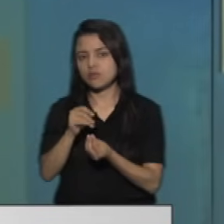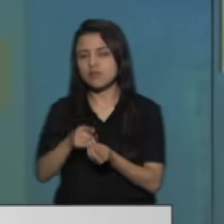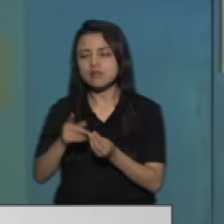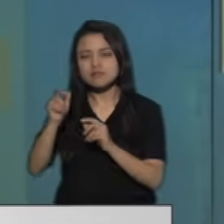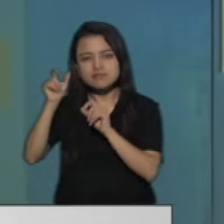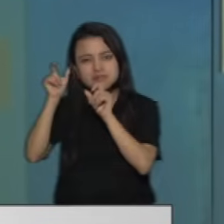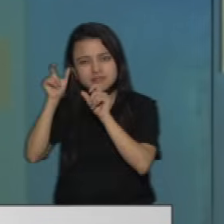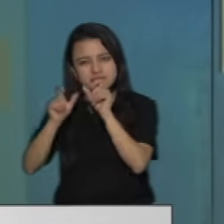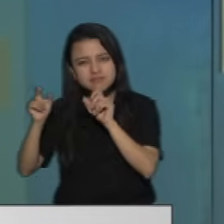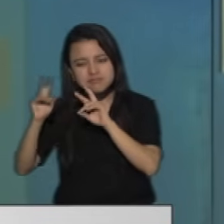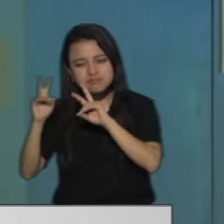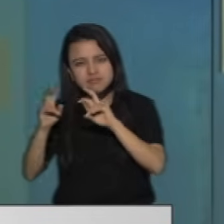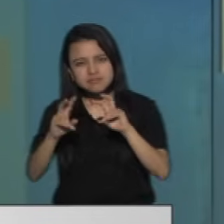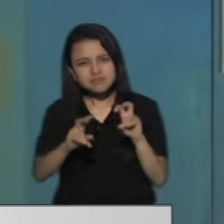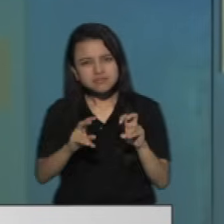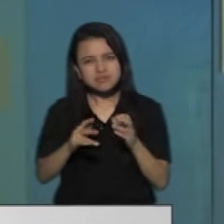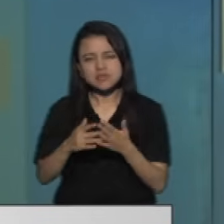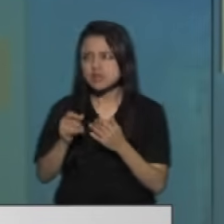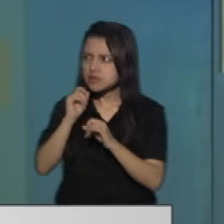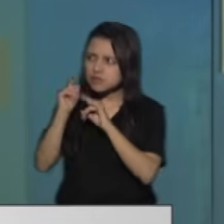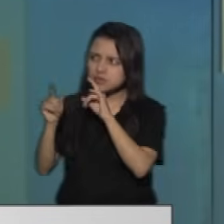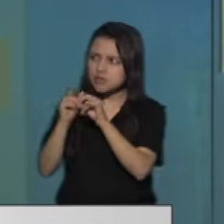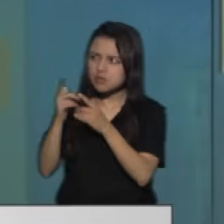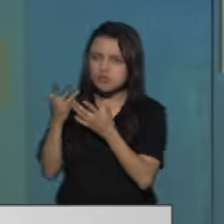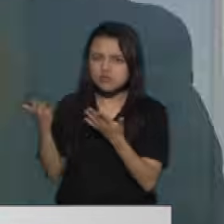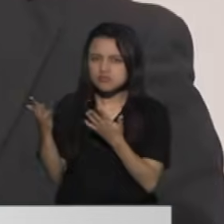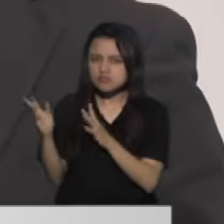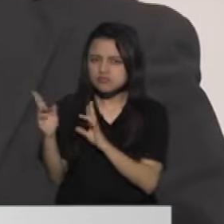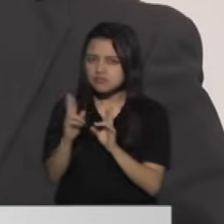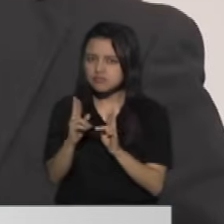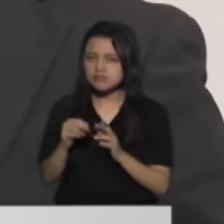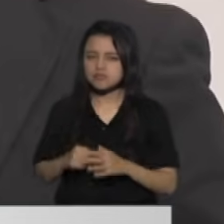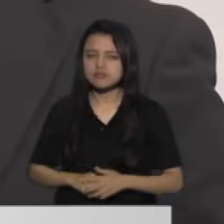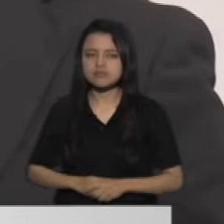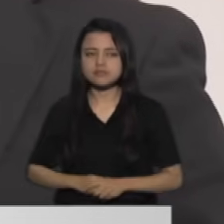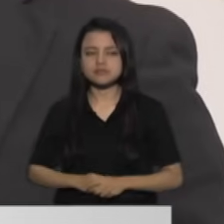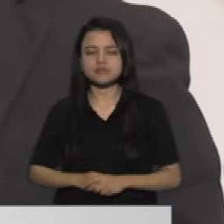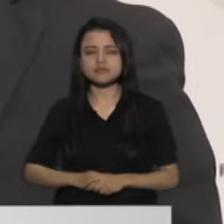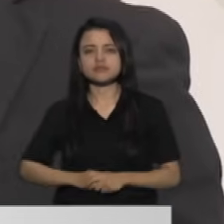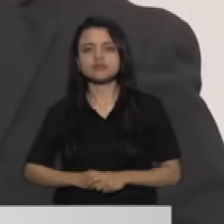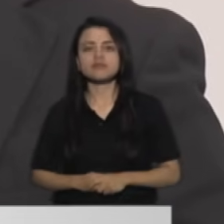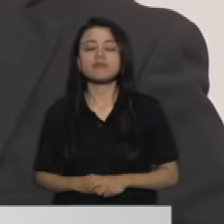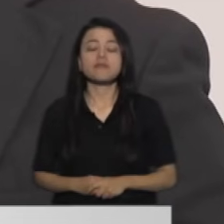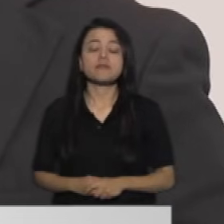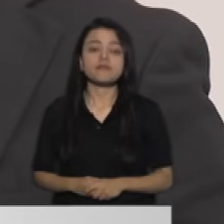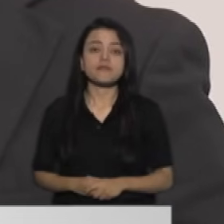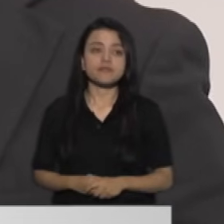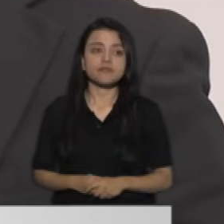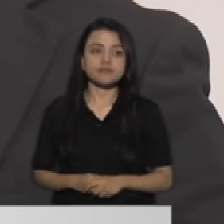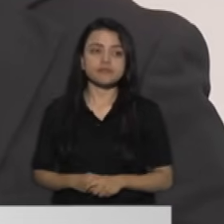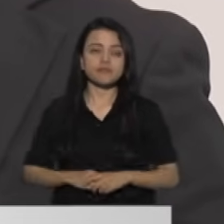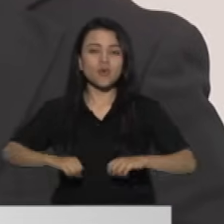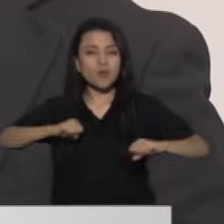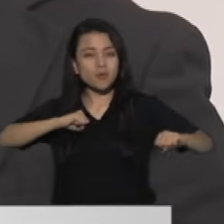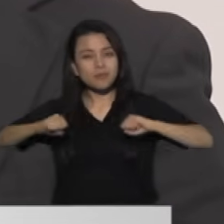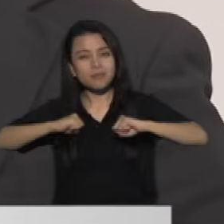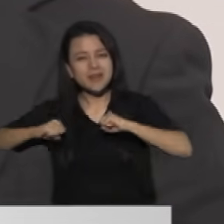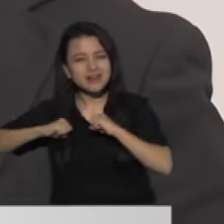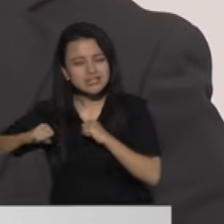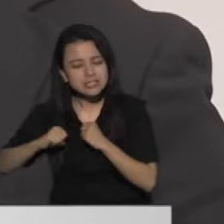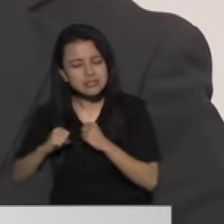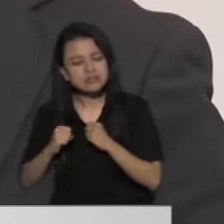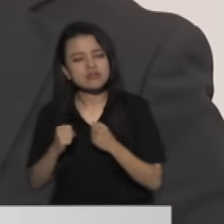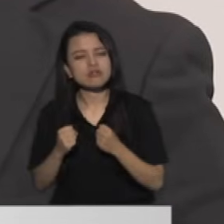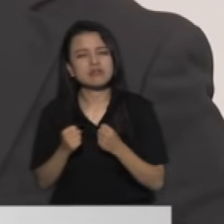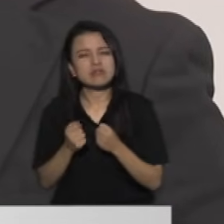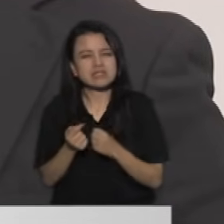de este operativo, más de un año de investigación. Una operación, una investigación un